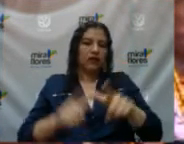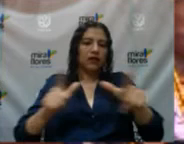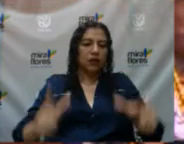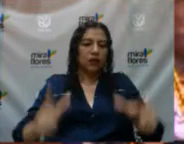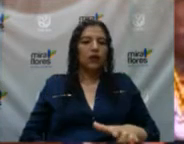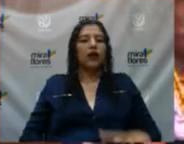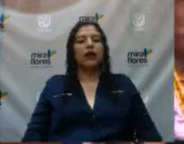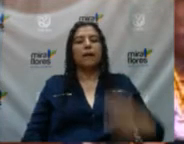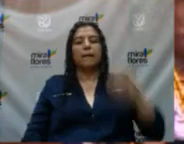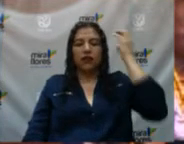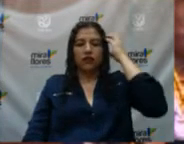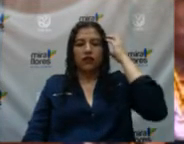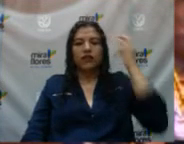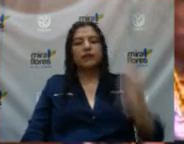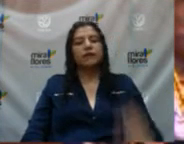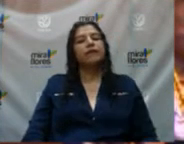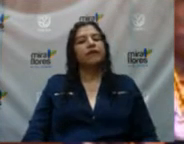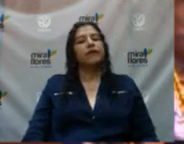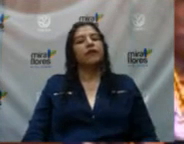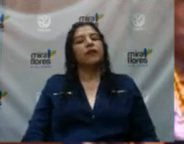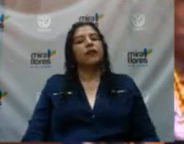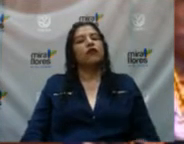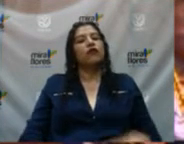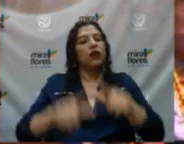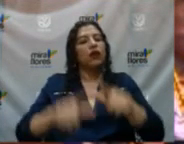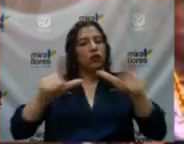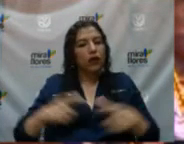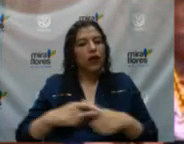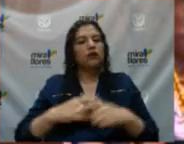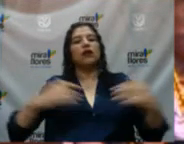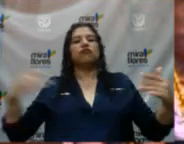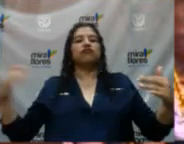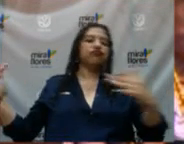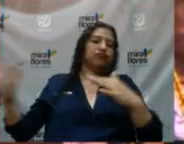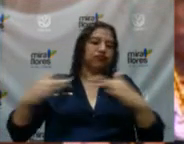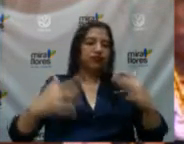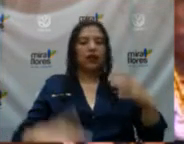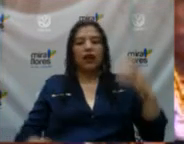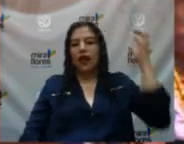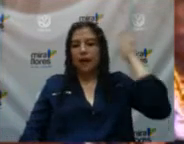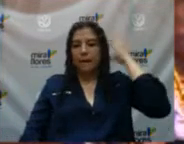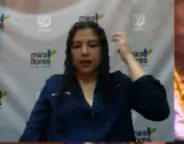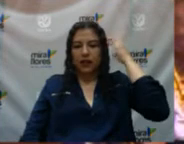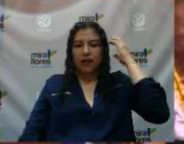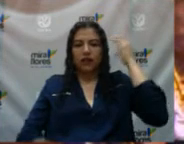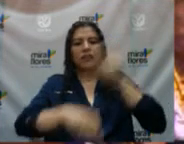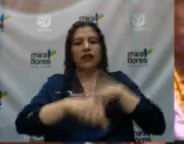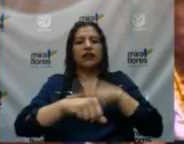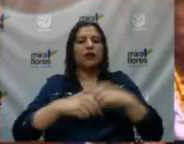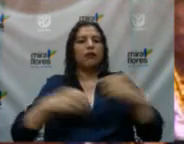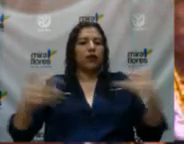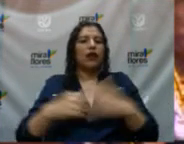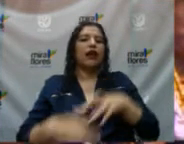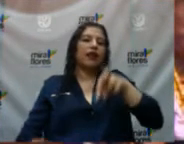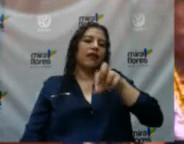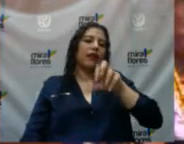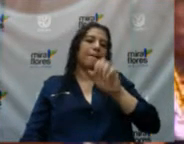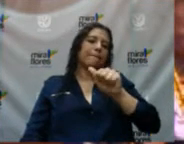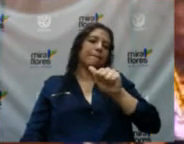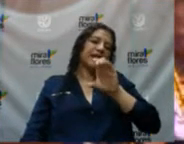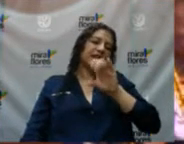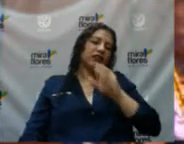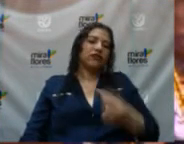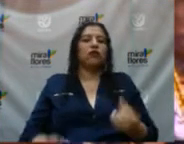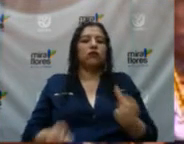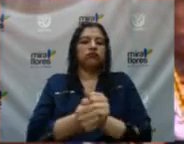decir, nuestro querido distrito, fue escenario de la valerosa batalla de Miraflores durante la Guerra del Pacífico. A lo largo